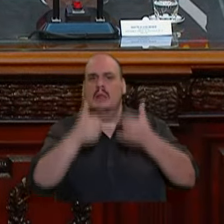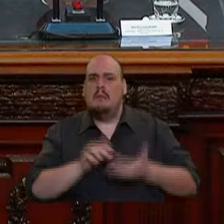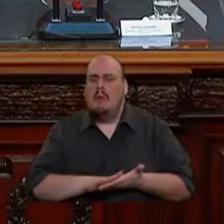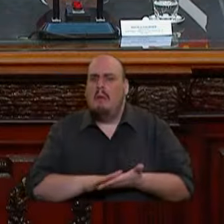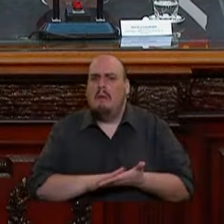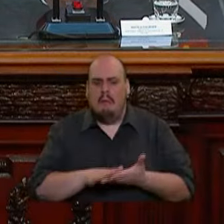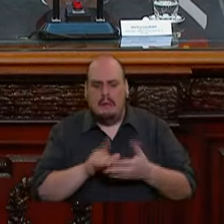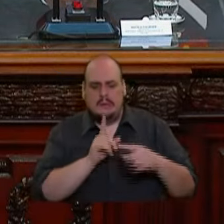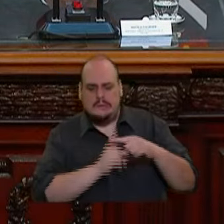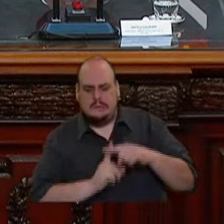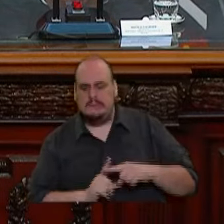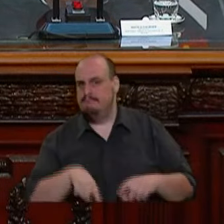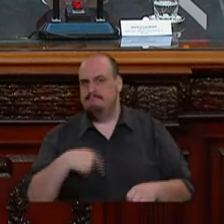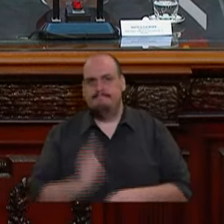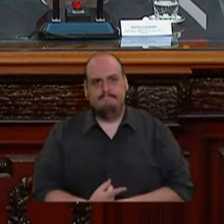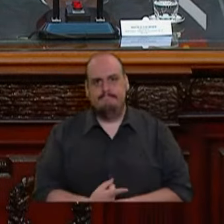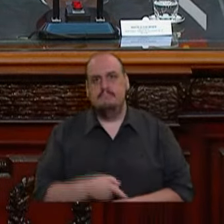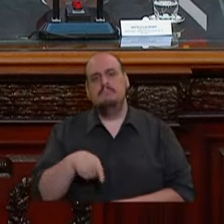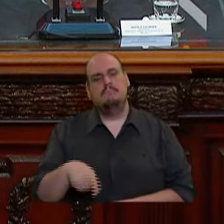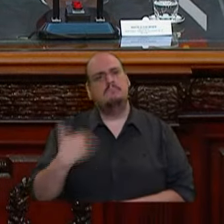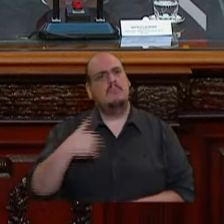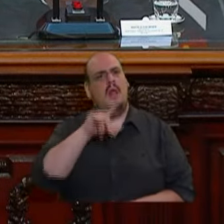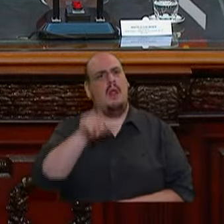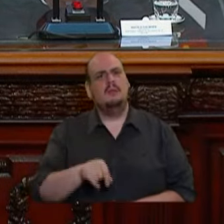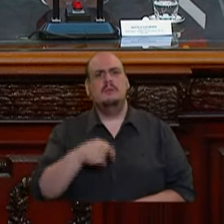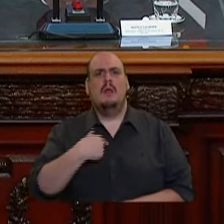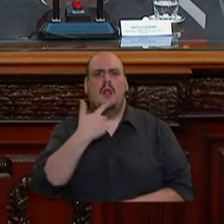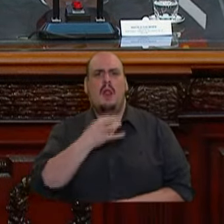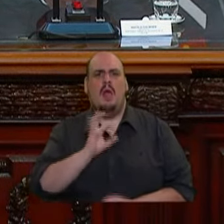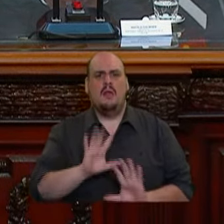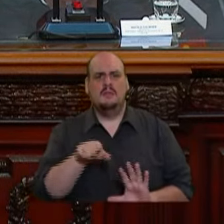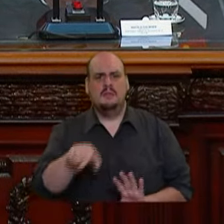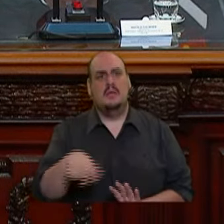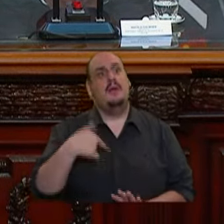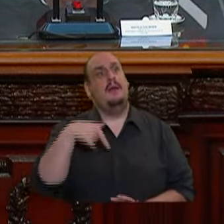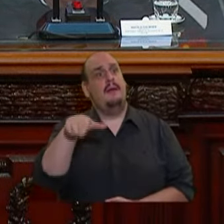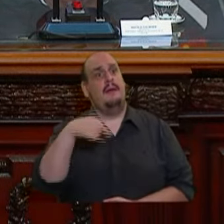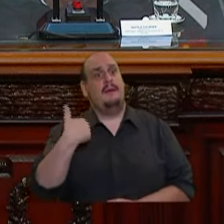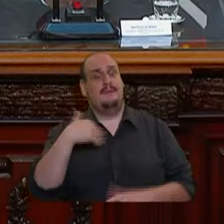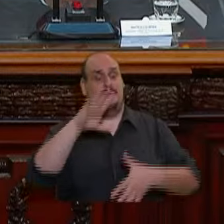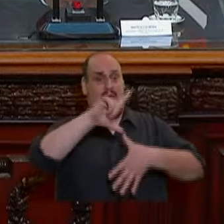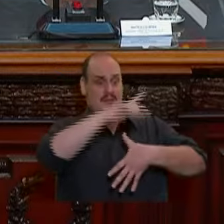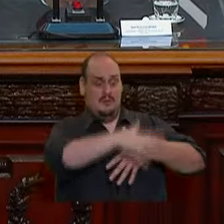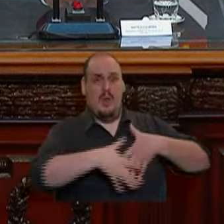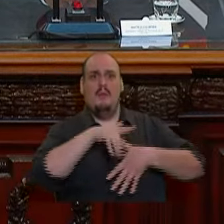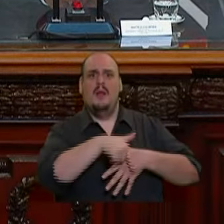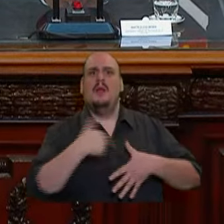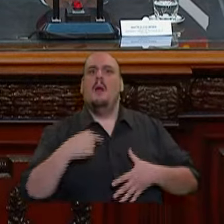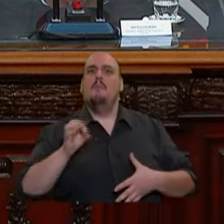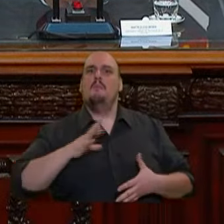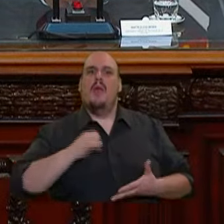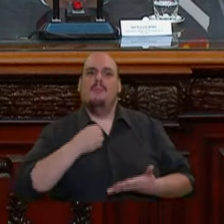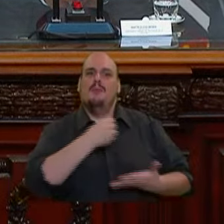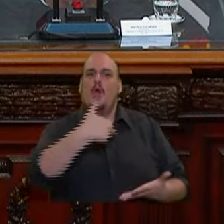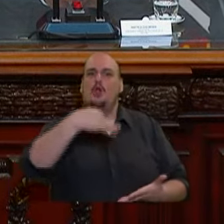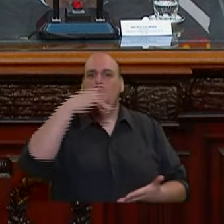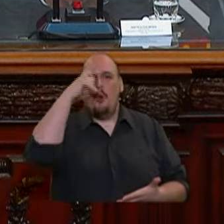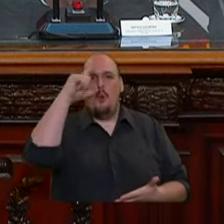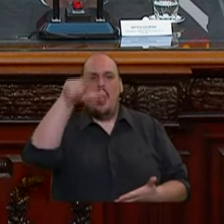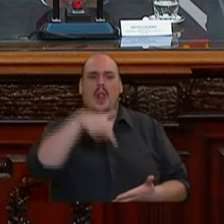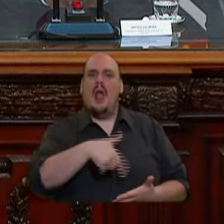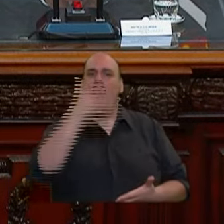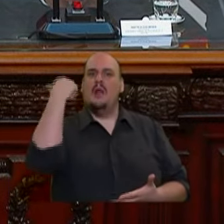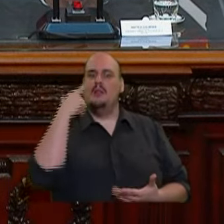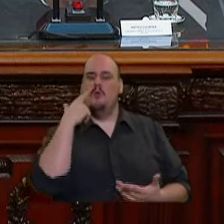básica. Esta es la realidad actual del país con más premios Nobel de la región, que supo ser en su pasado un faro de calidad